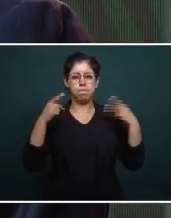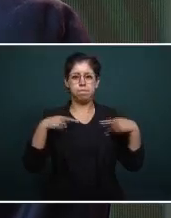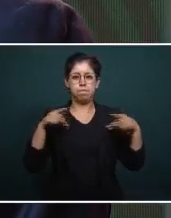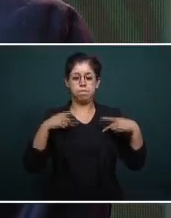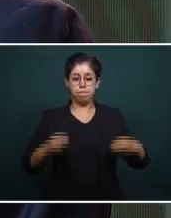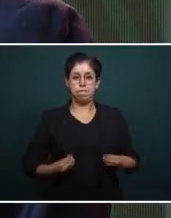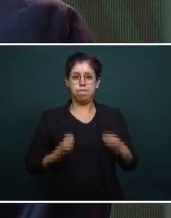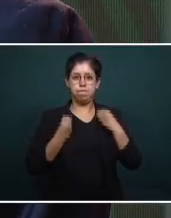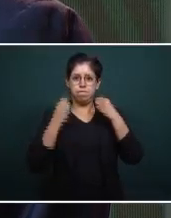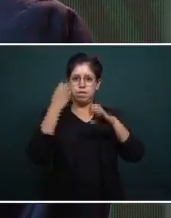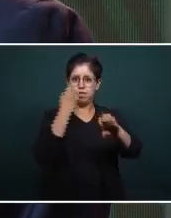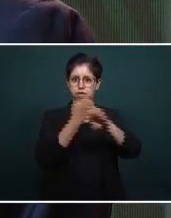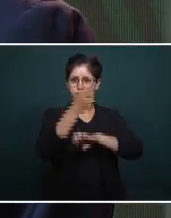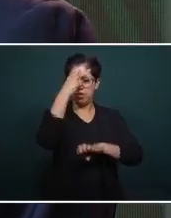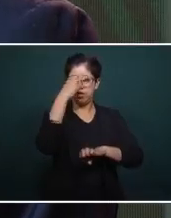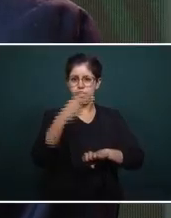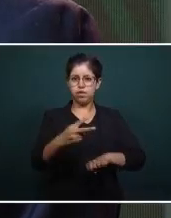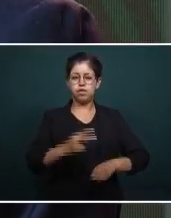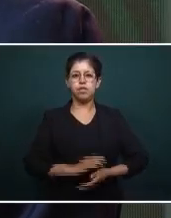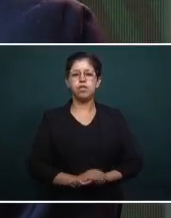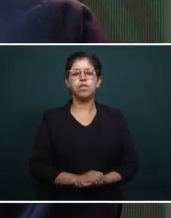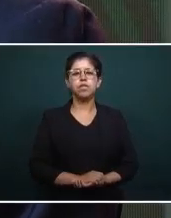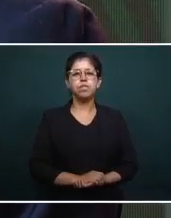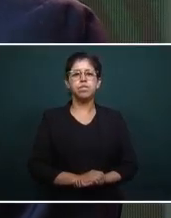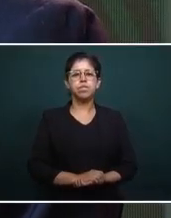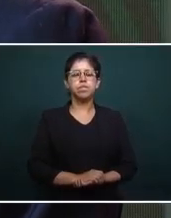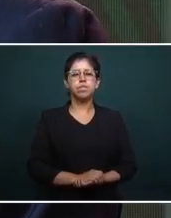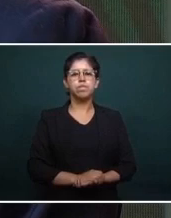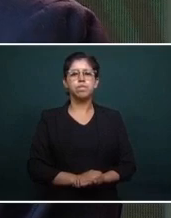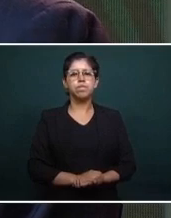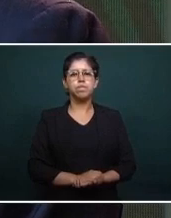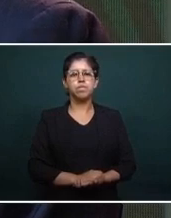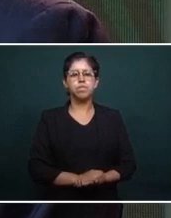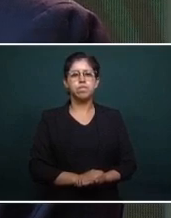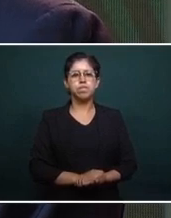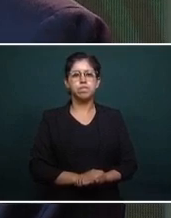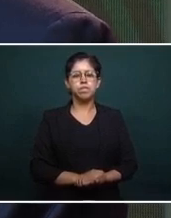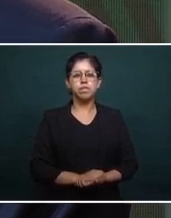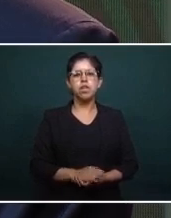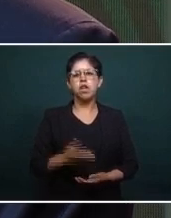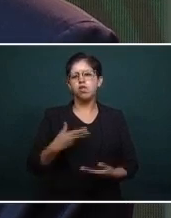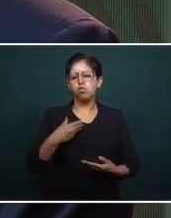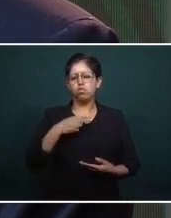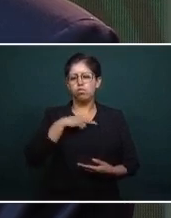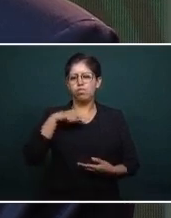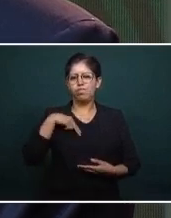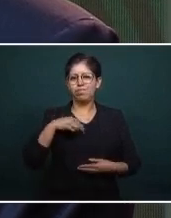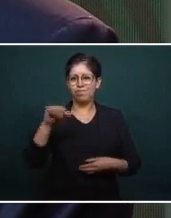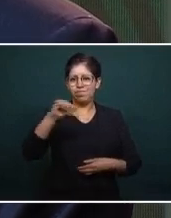habitantes en el Estado de México. Y vamos a informar